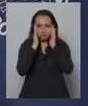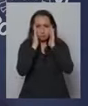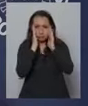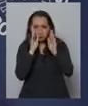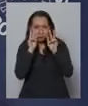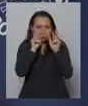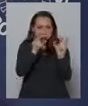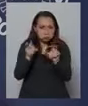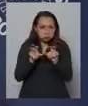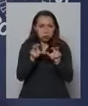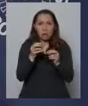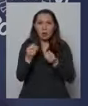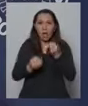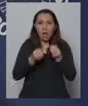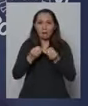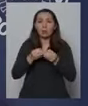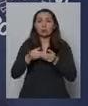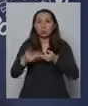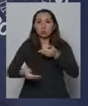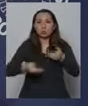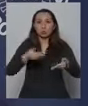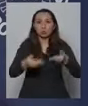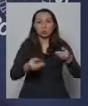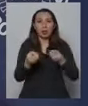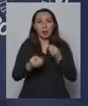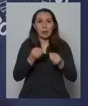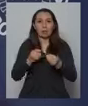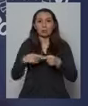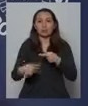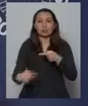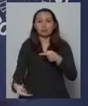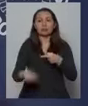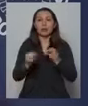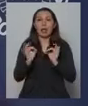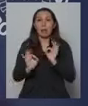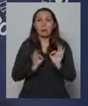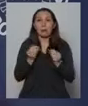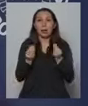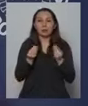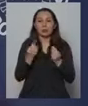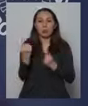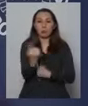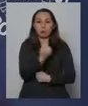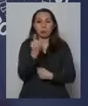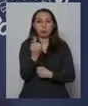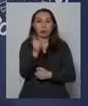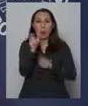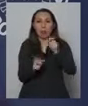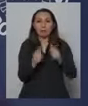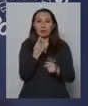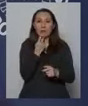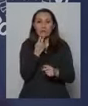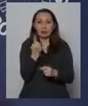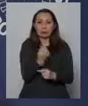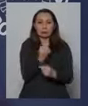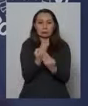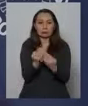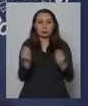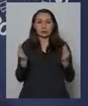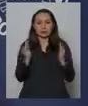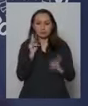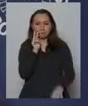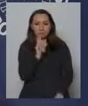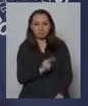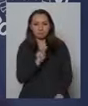atentos a las consecuencias que ha producido y que produce el aislamiento en las personas.